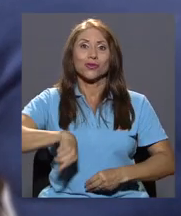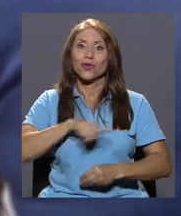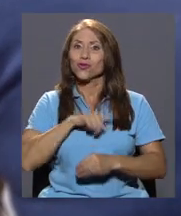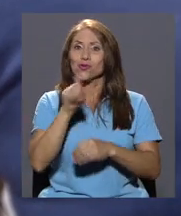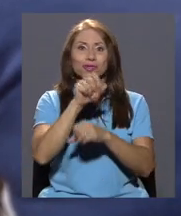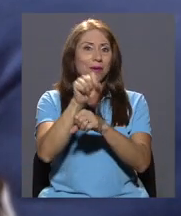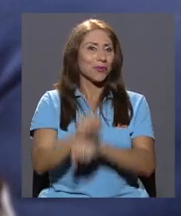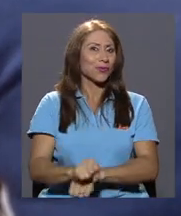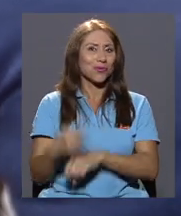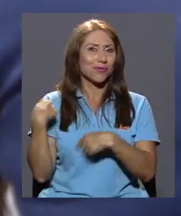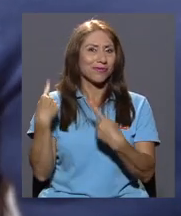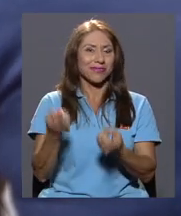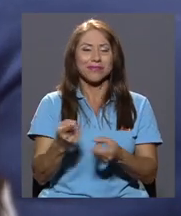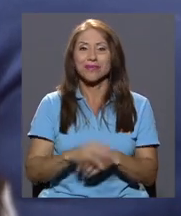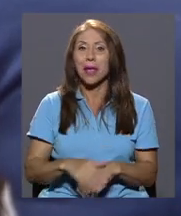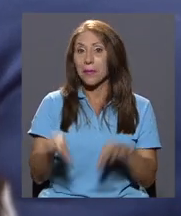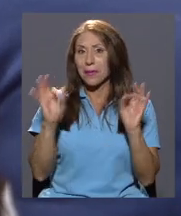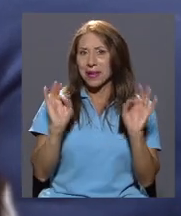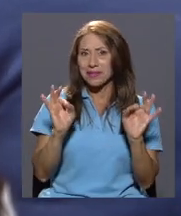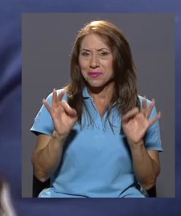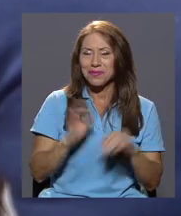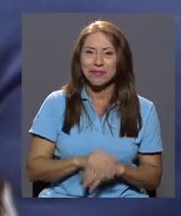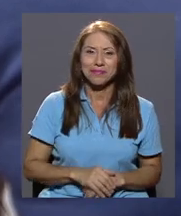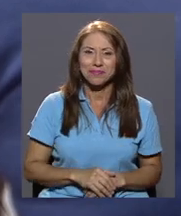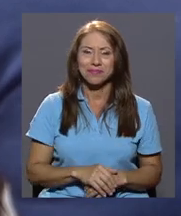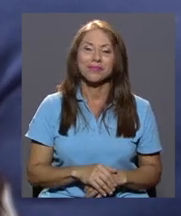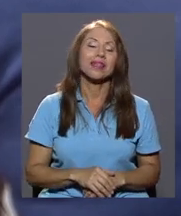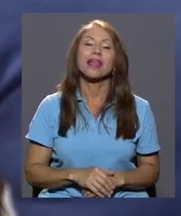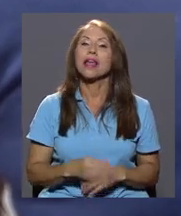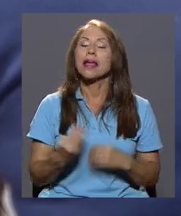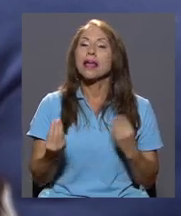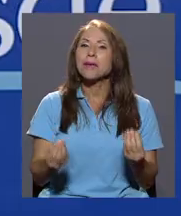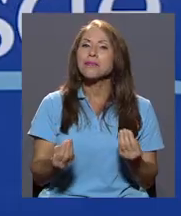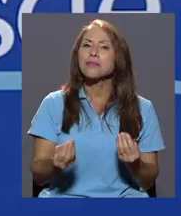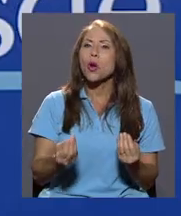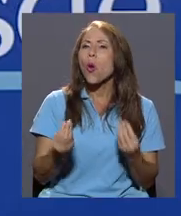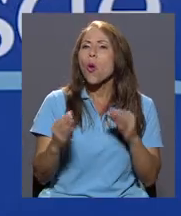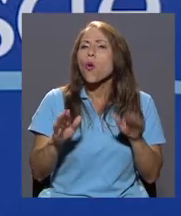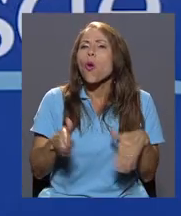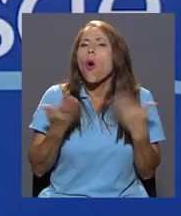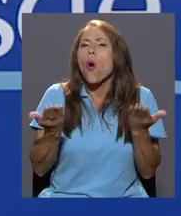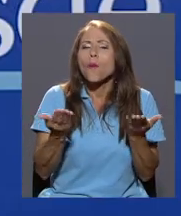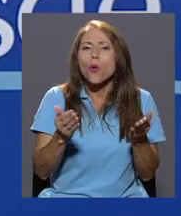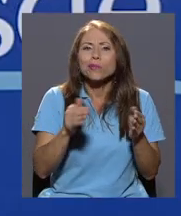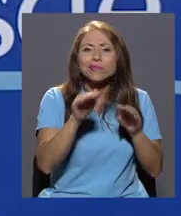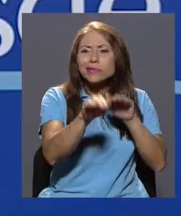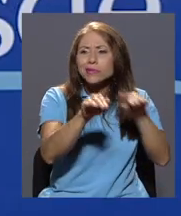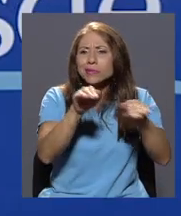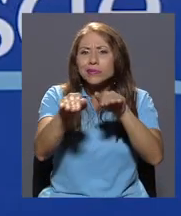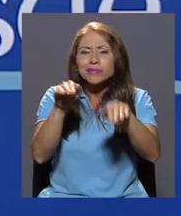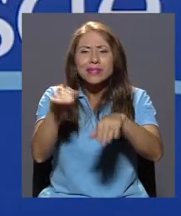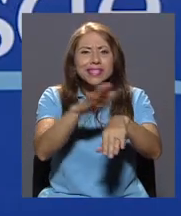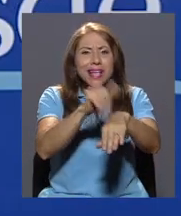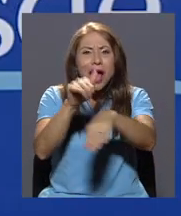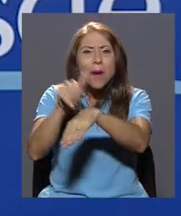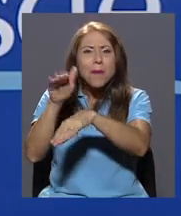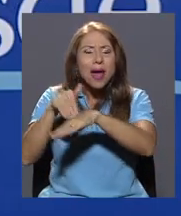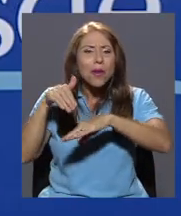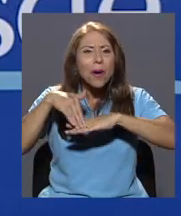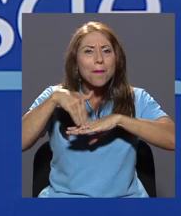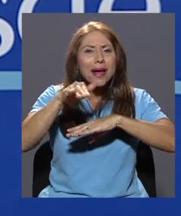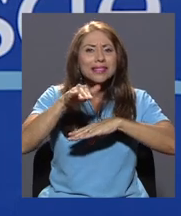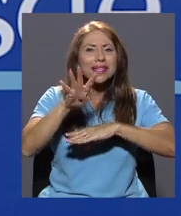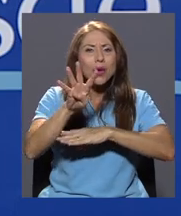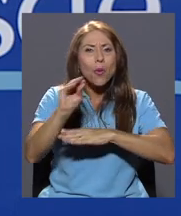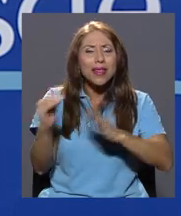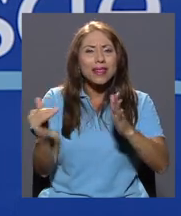acostumbrados a que fueran tantos. Me parece muy bien. ¿Cómo hacerle ese llamado a la conciencia a los poco más de